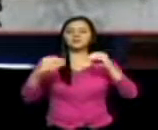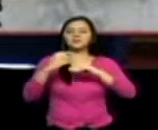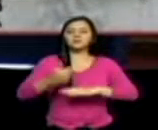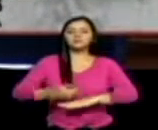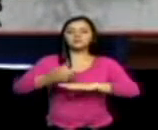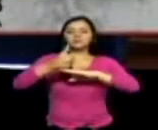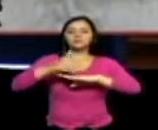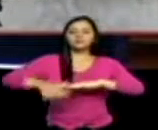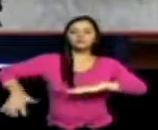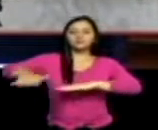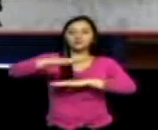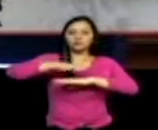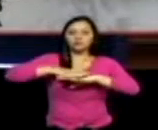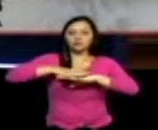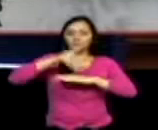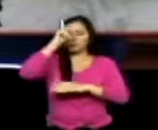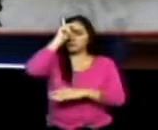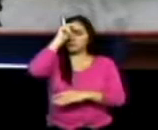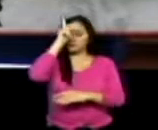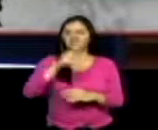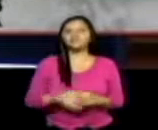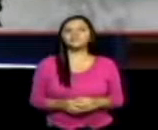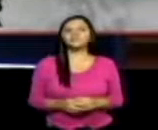de la nación.